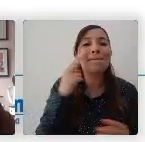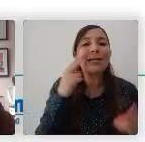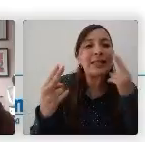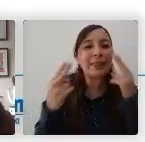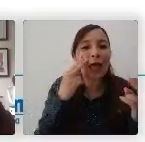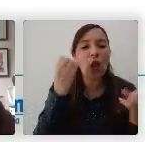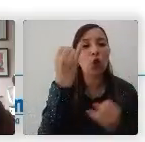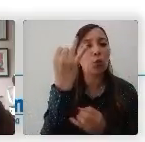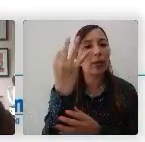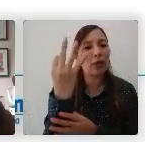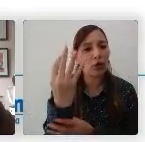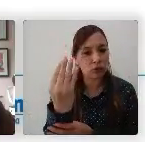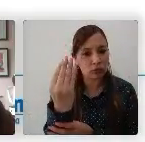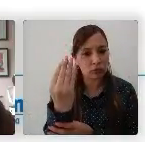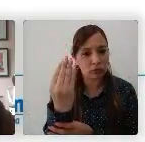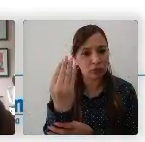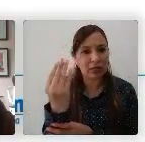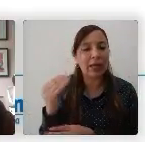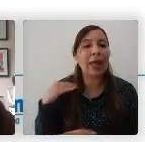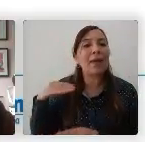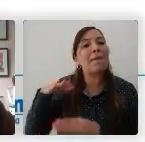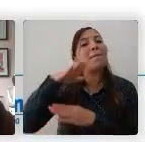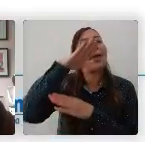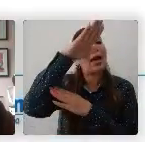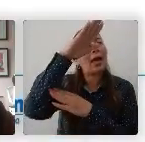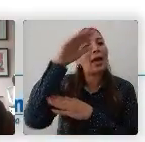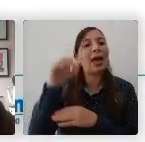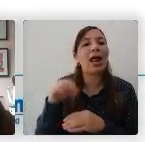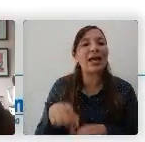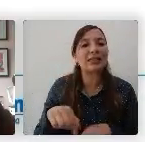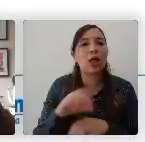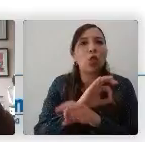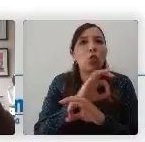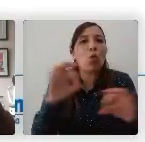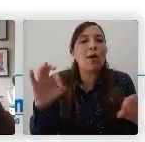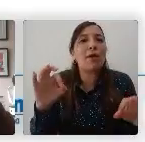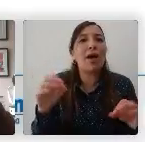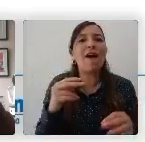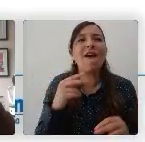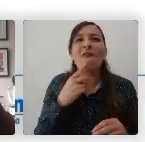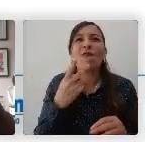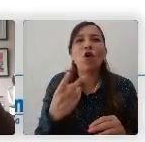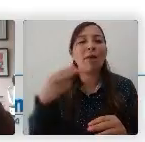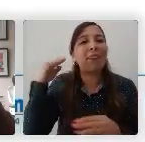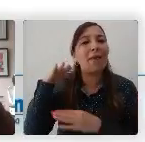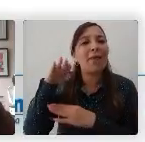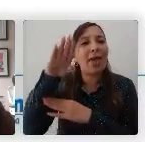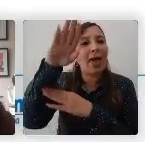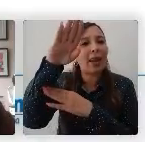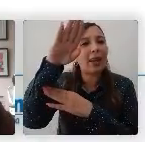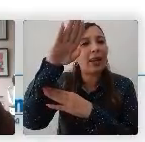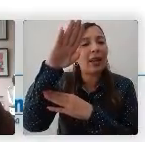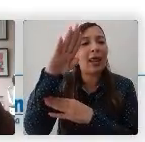visitantes que estarían yendo a estos emprendimientos que hemos mencionado anteriormente de turismo comunitario y el